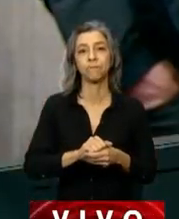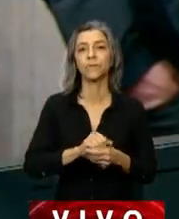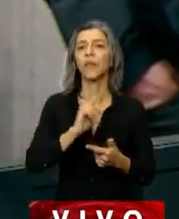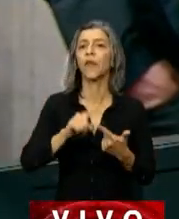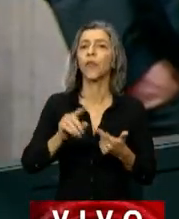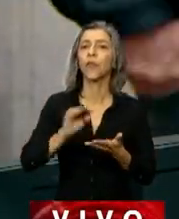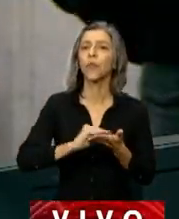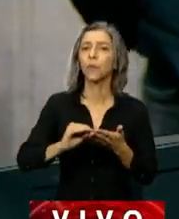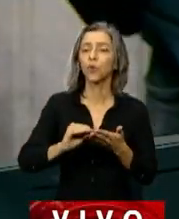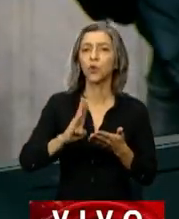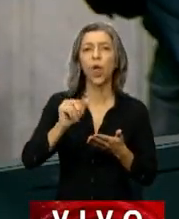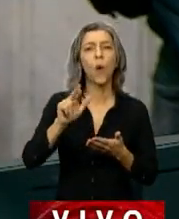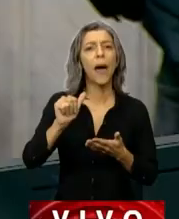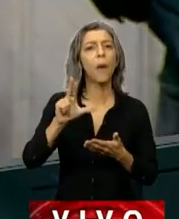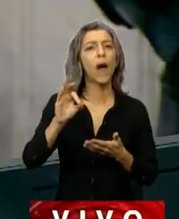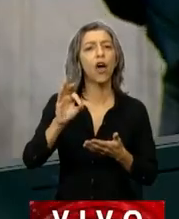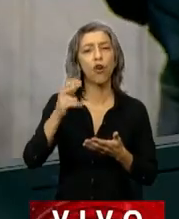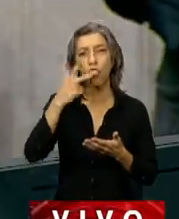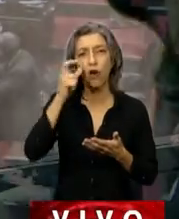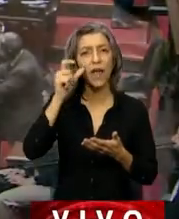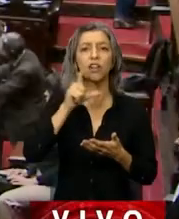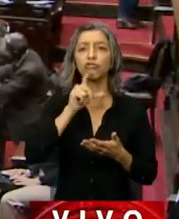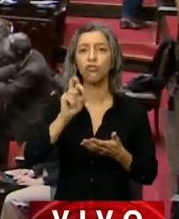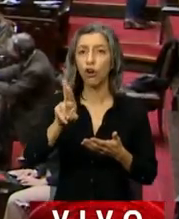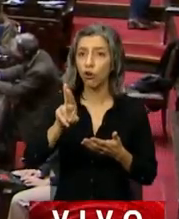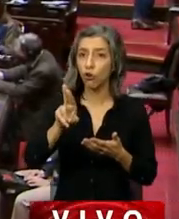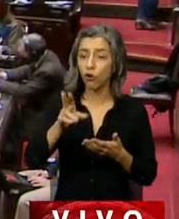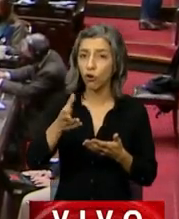Al diputado Bárbaro, Héctor.